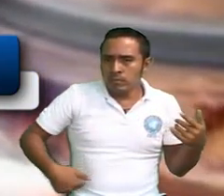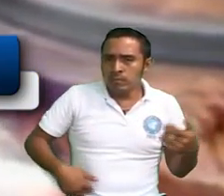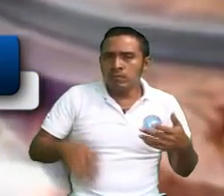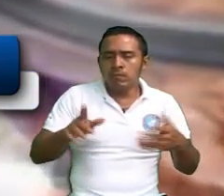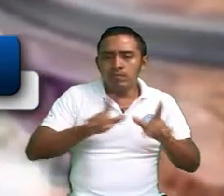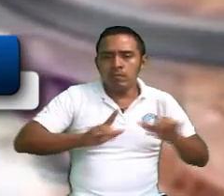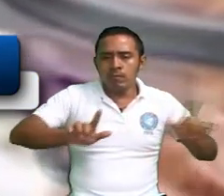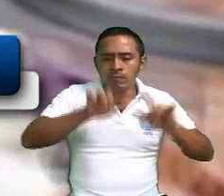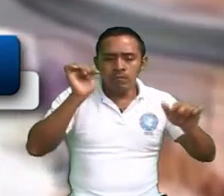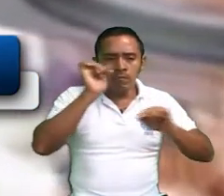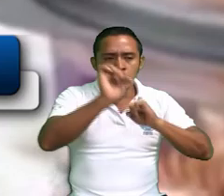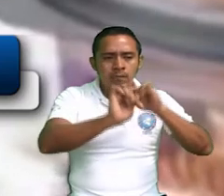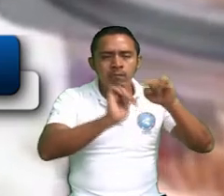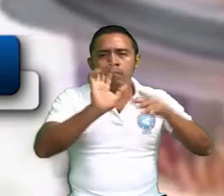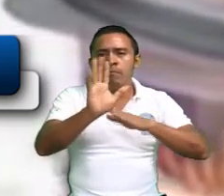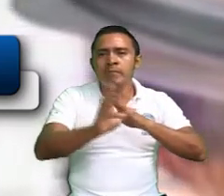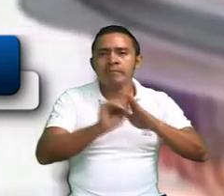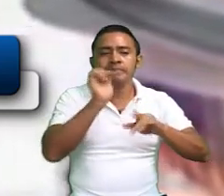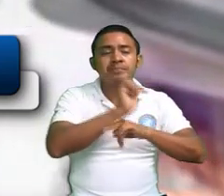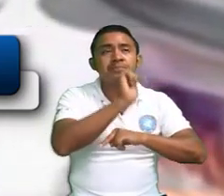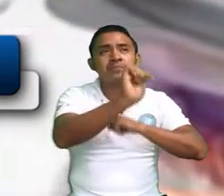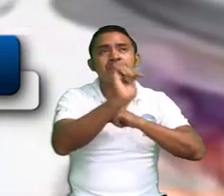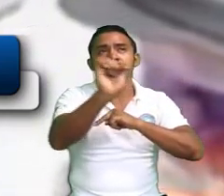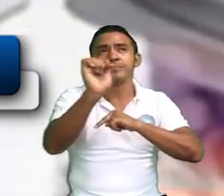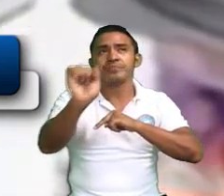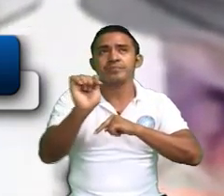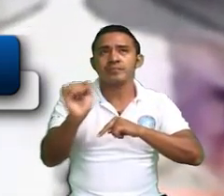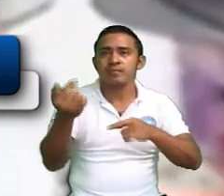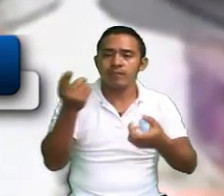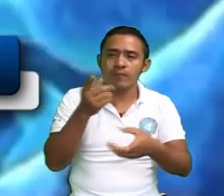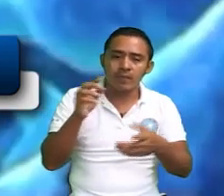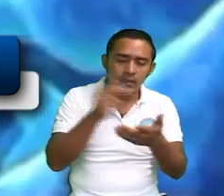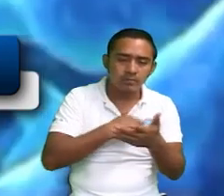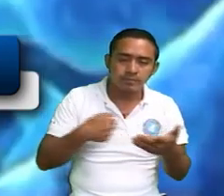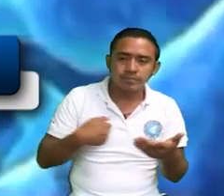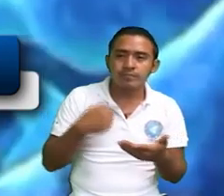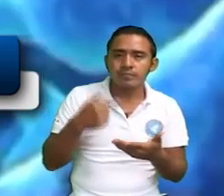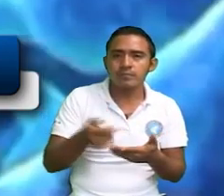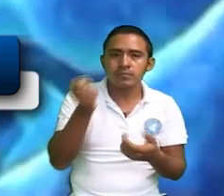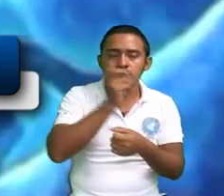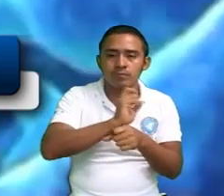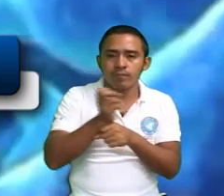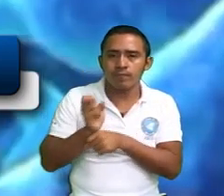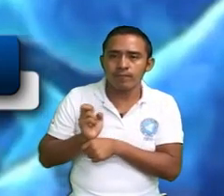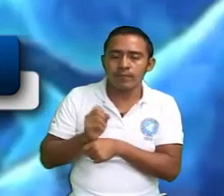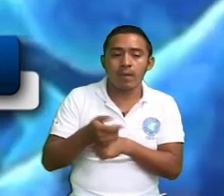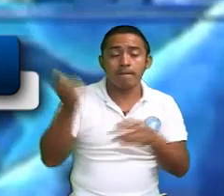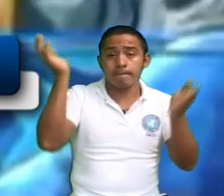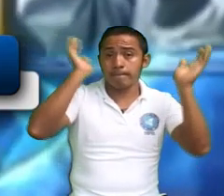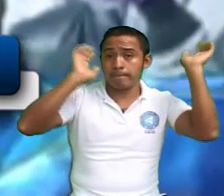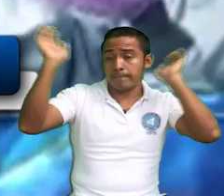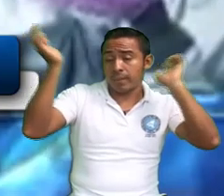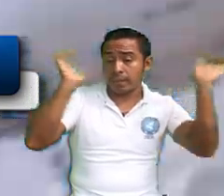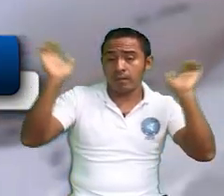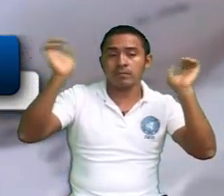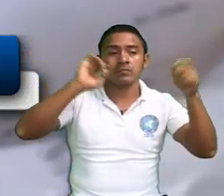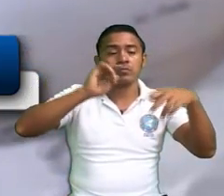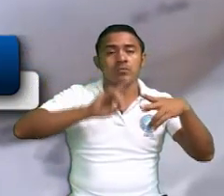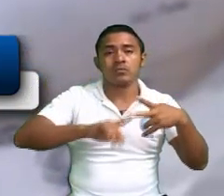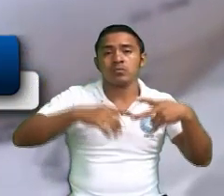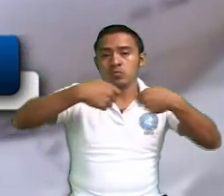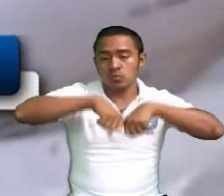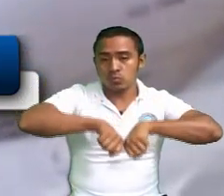de salud, cada cuánto realiza esa inspección a estos centros, estos mercados, estos